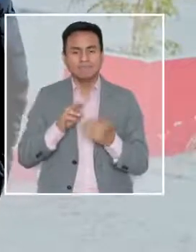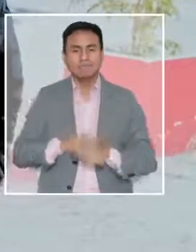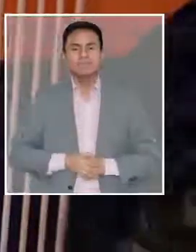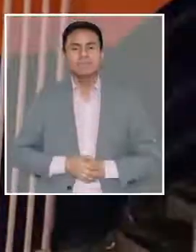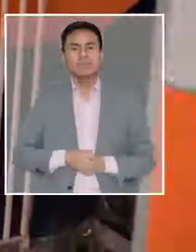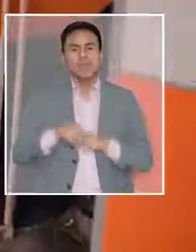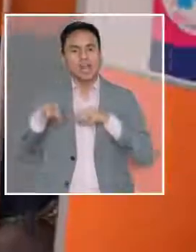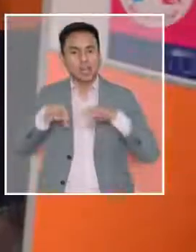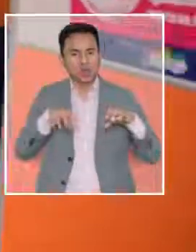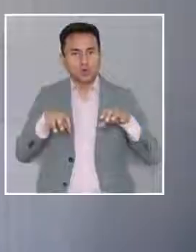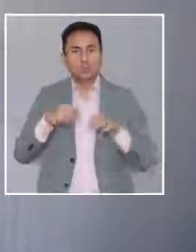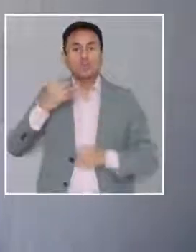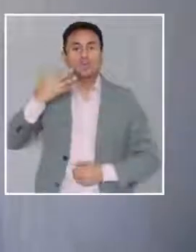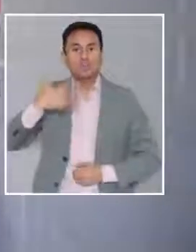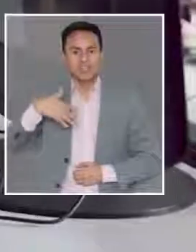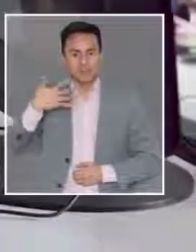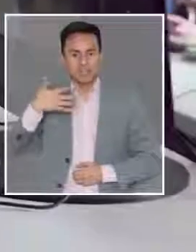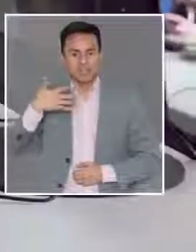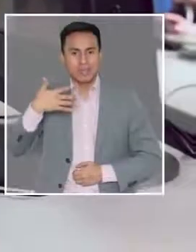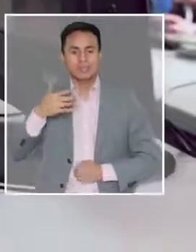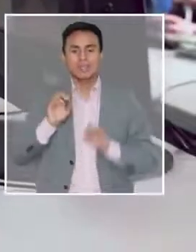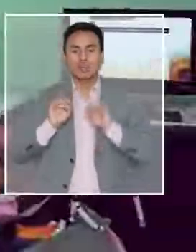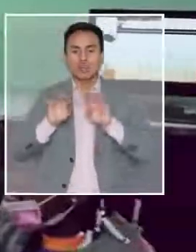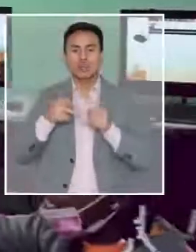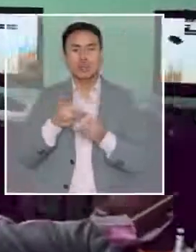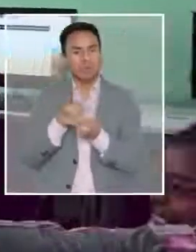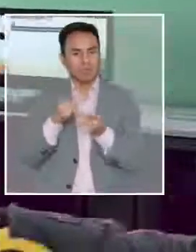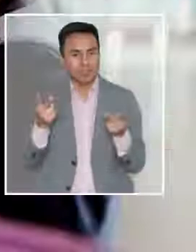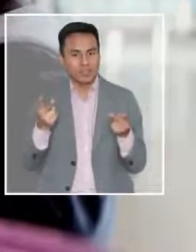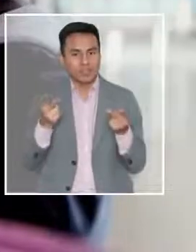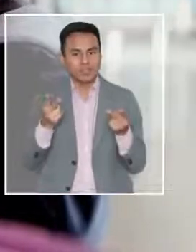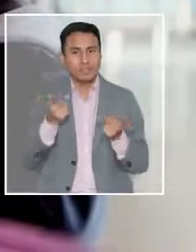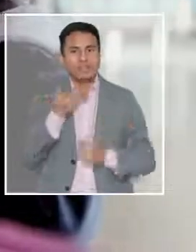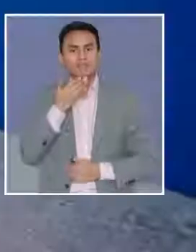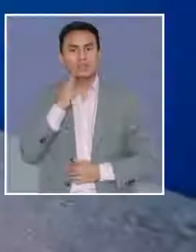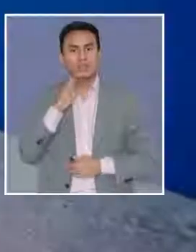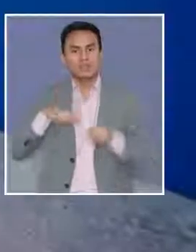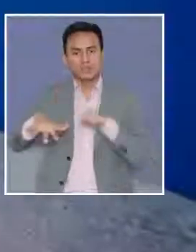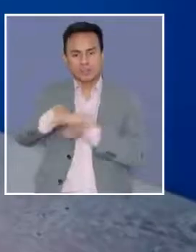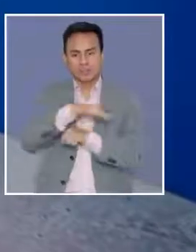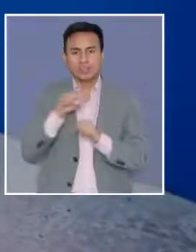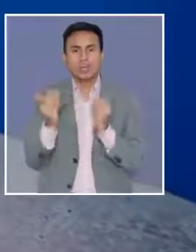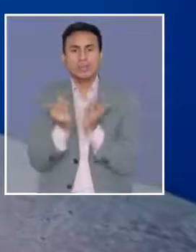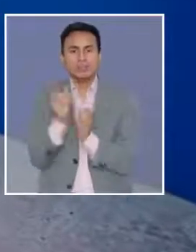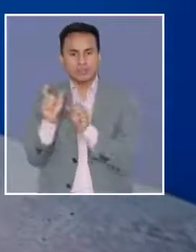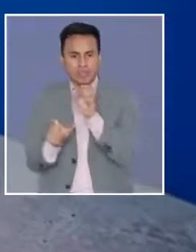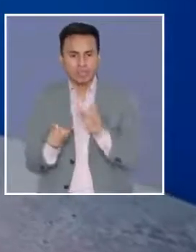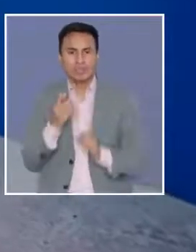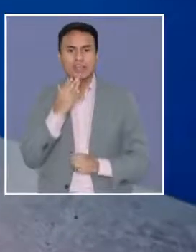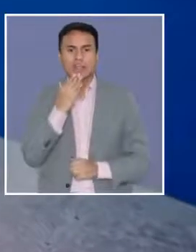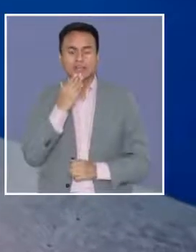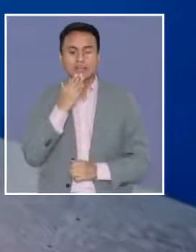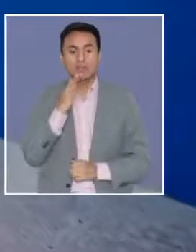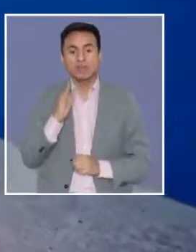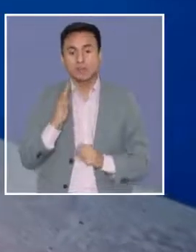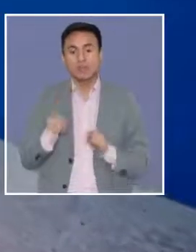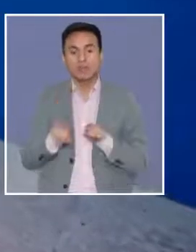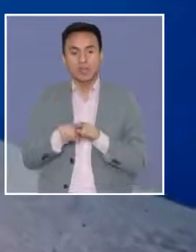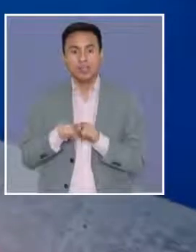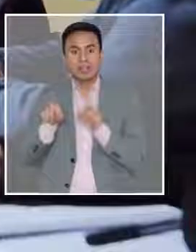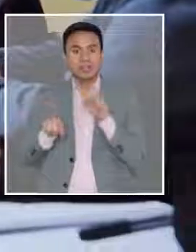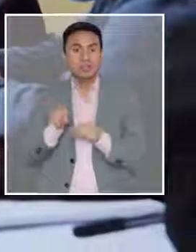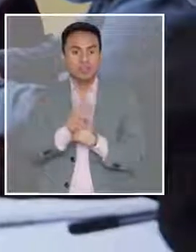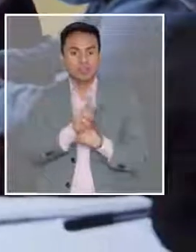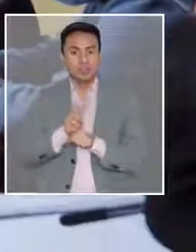leer. Estos recursos son fundamentales para la educación pública, ya que mejoran las condiciones de los estudiantes y también mejoran